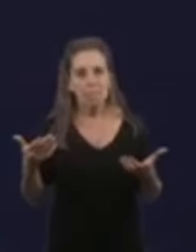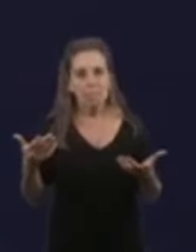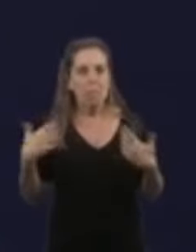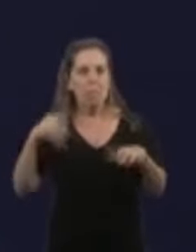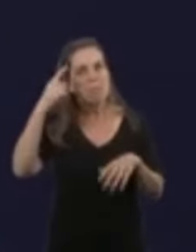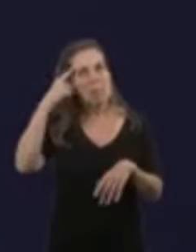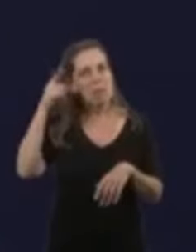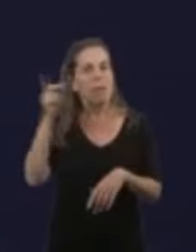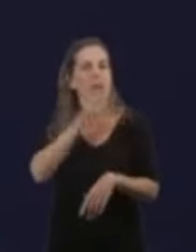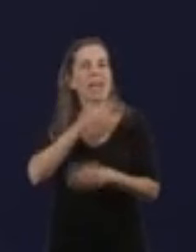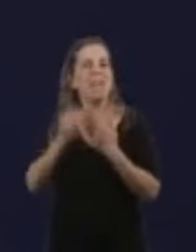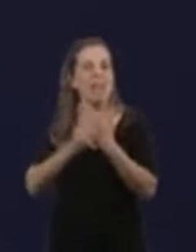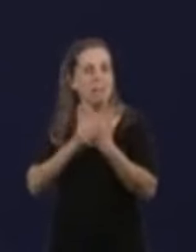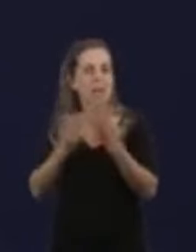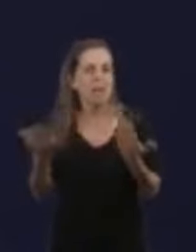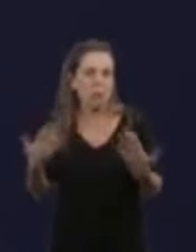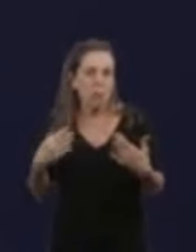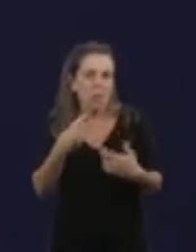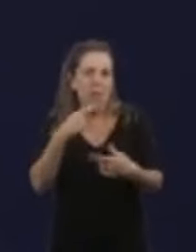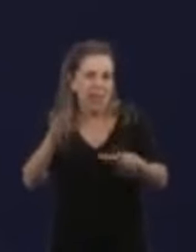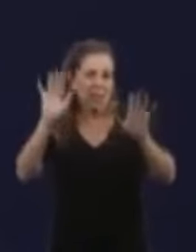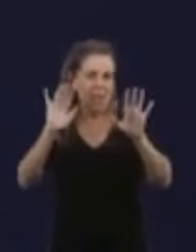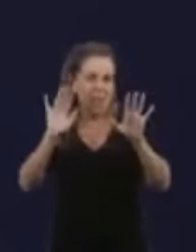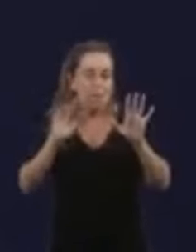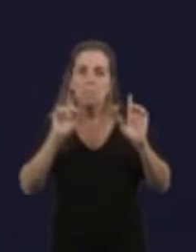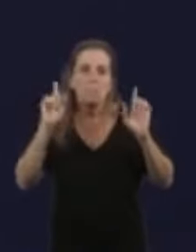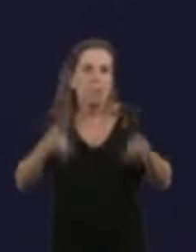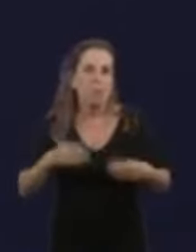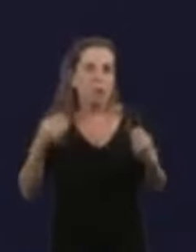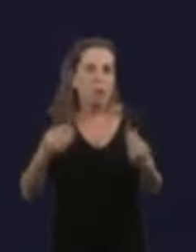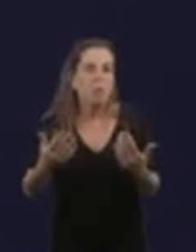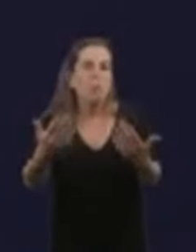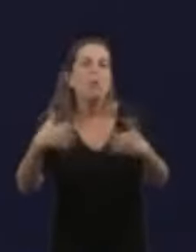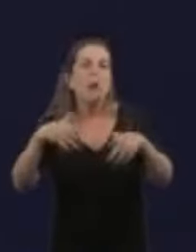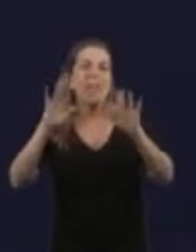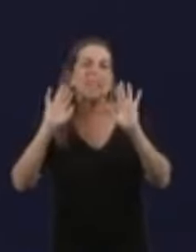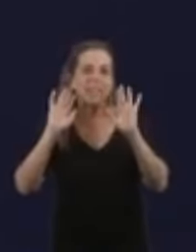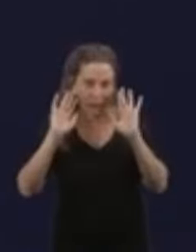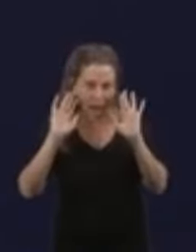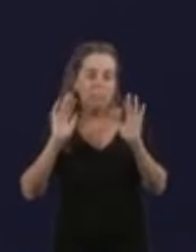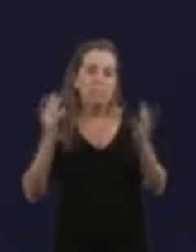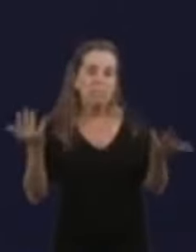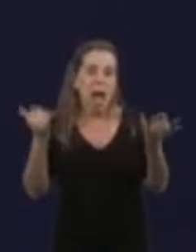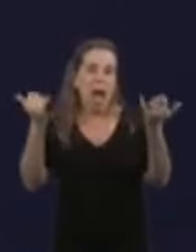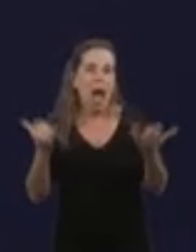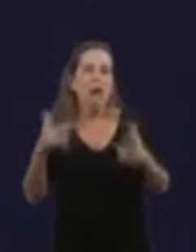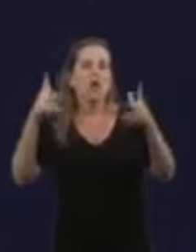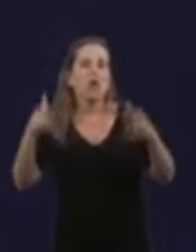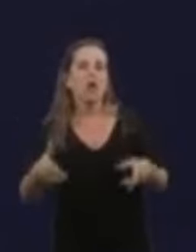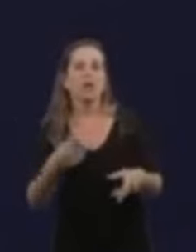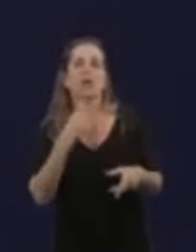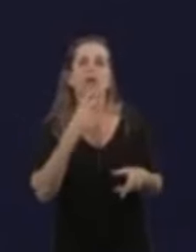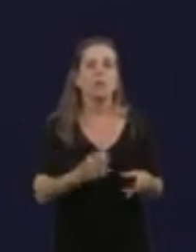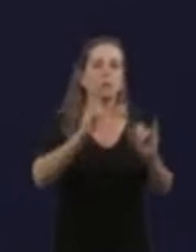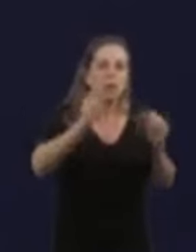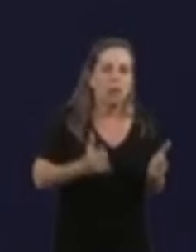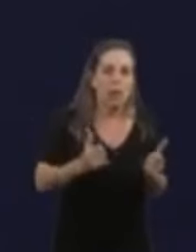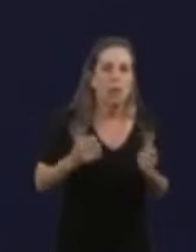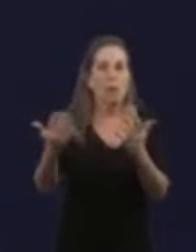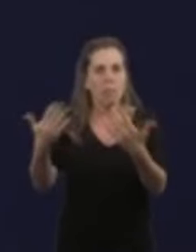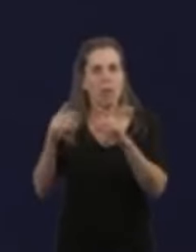jefe de gabinete plantee en abstracto que es una posibilidad que efectivamente haya cortes programados lo que hace el secretario de